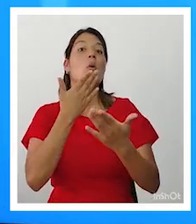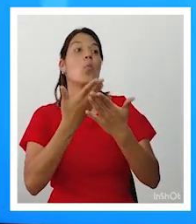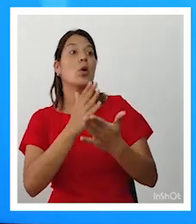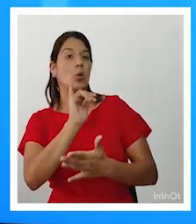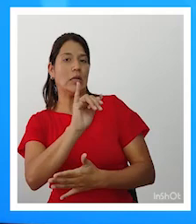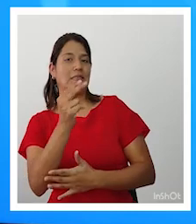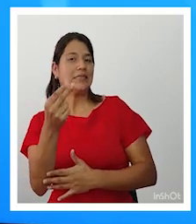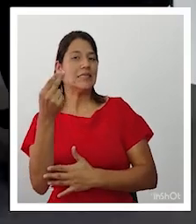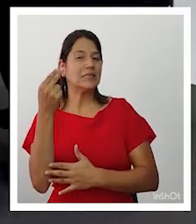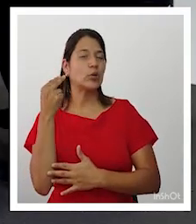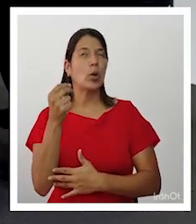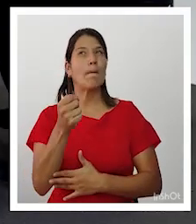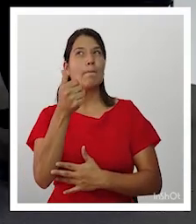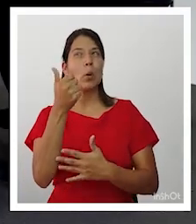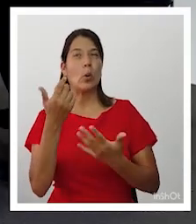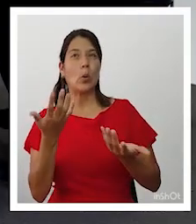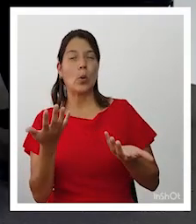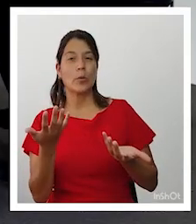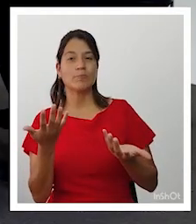un poco,